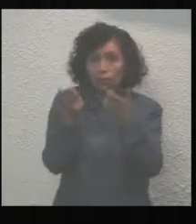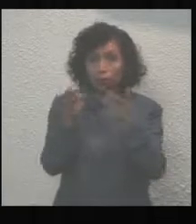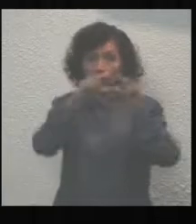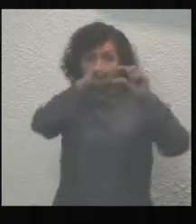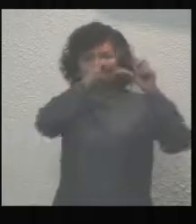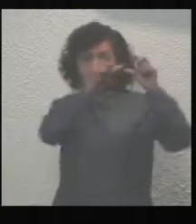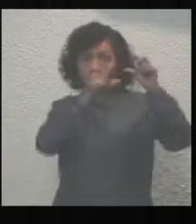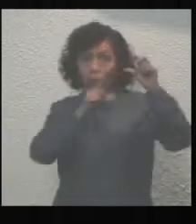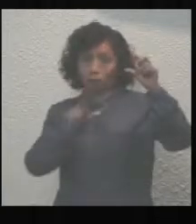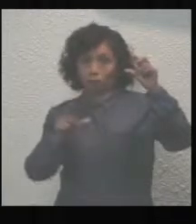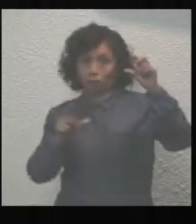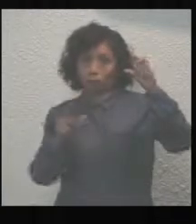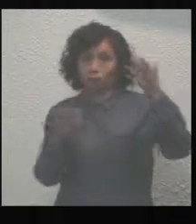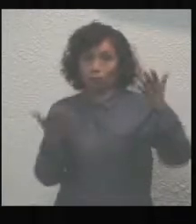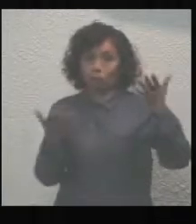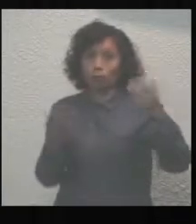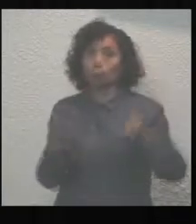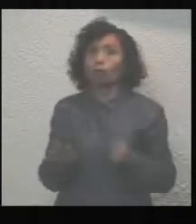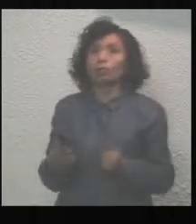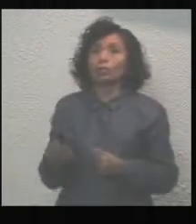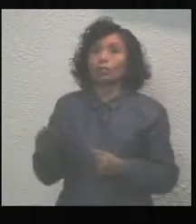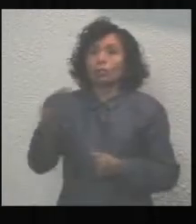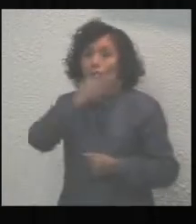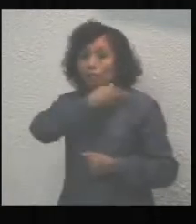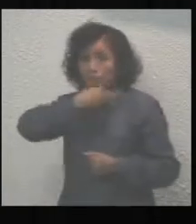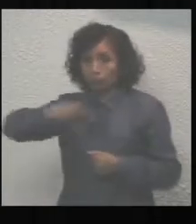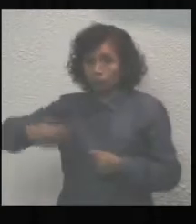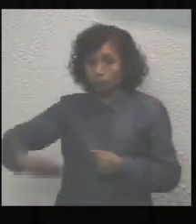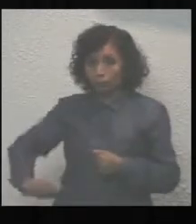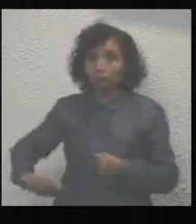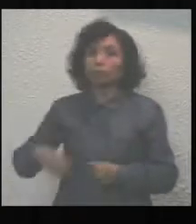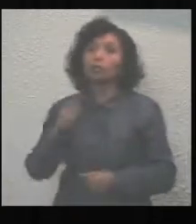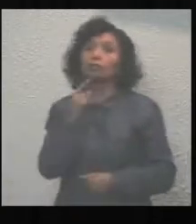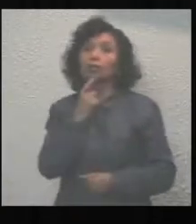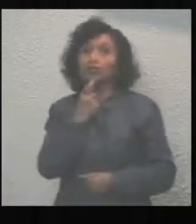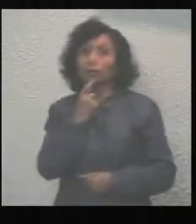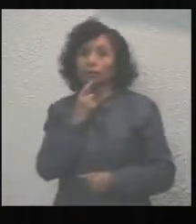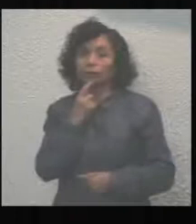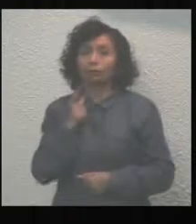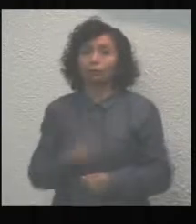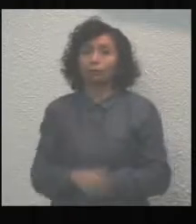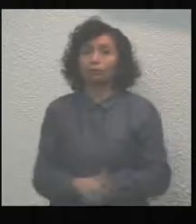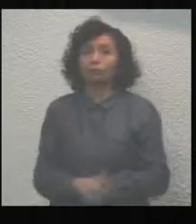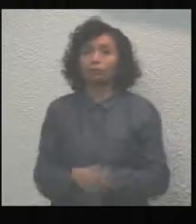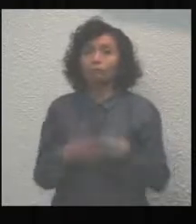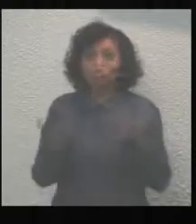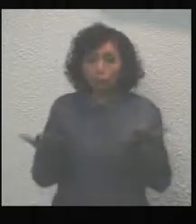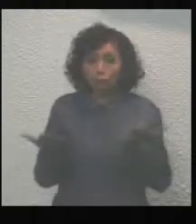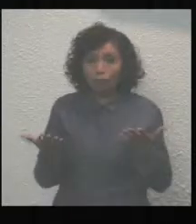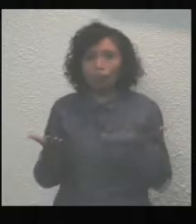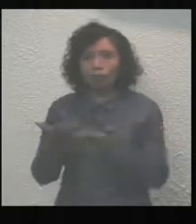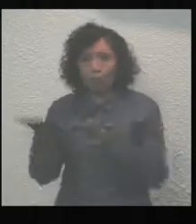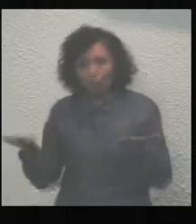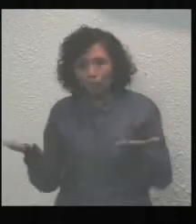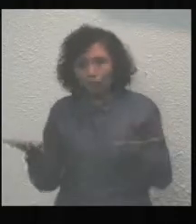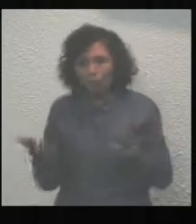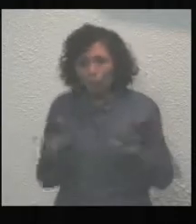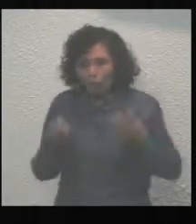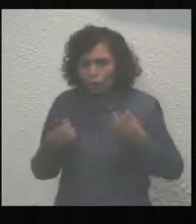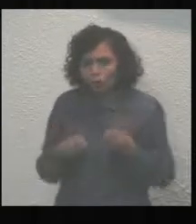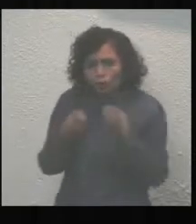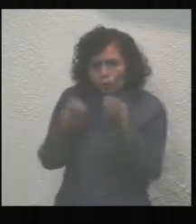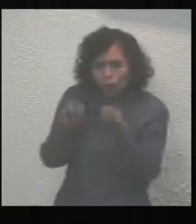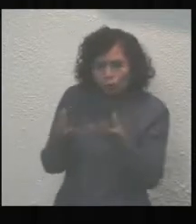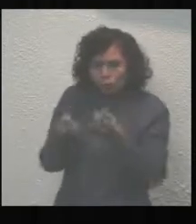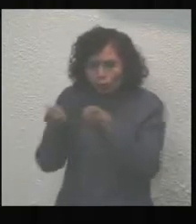mismo que encabeza nuestro presidente de la república Andrés Manuel López Obrador a la vez otorgaron a